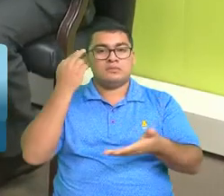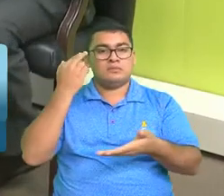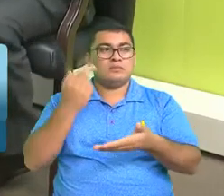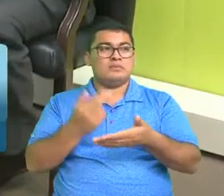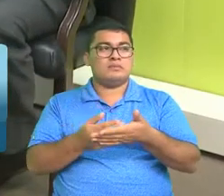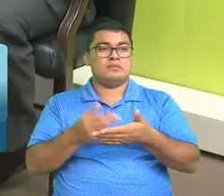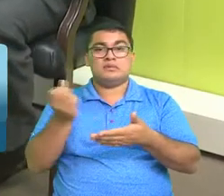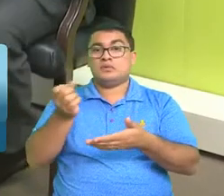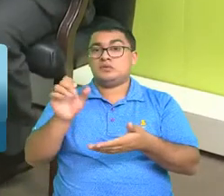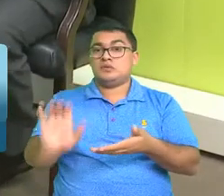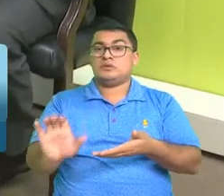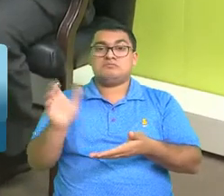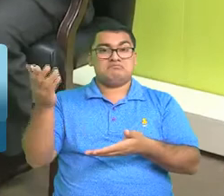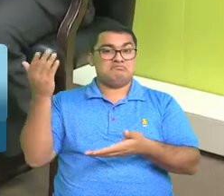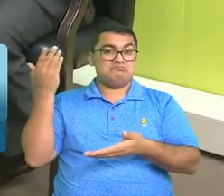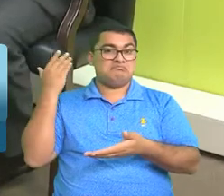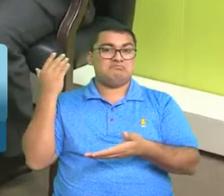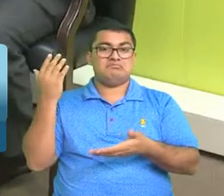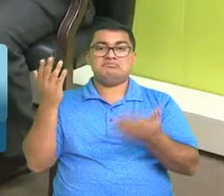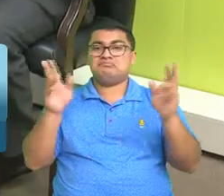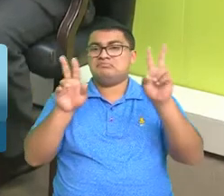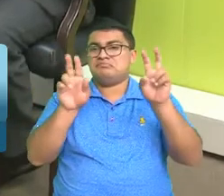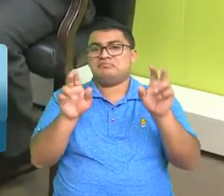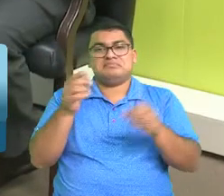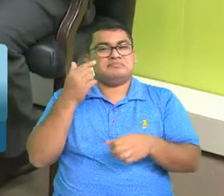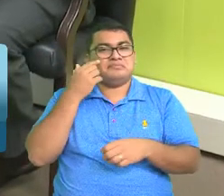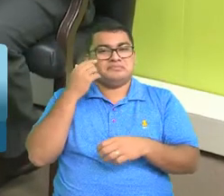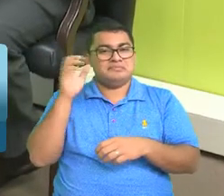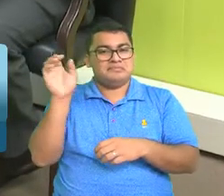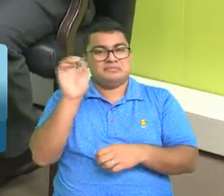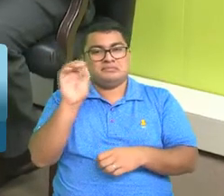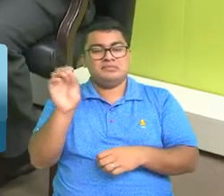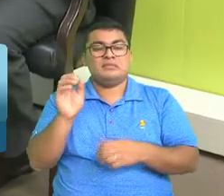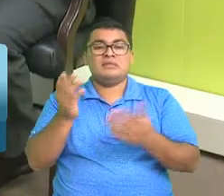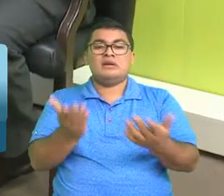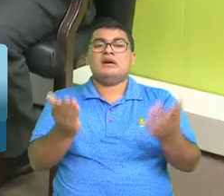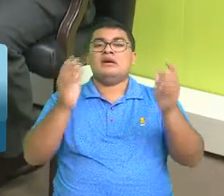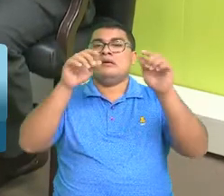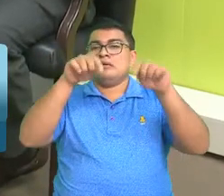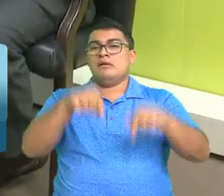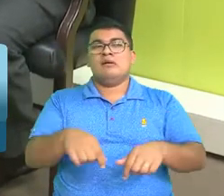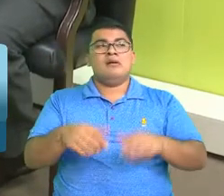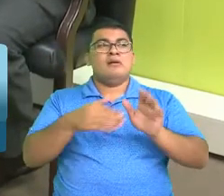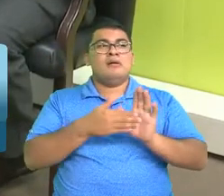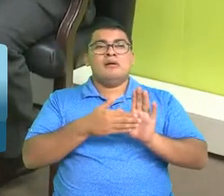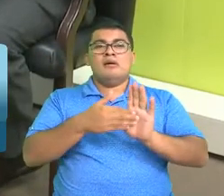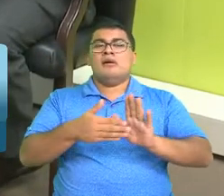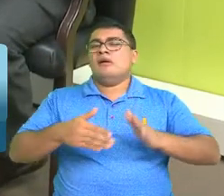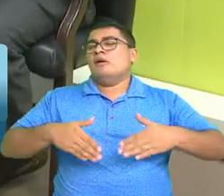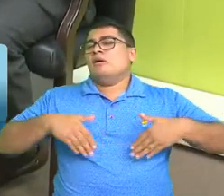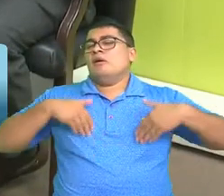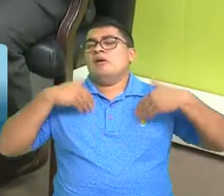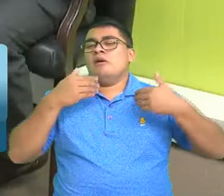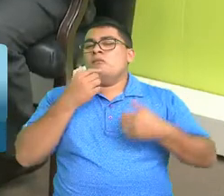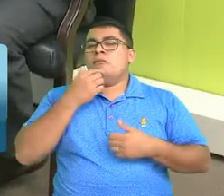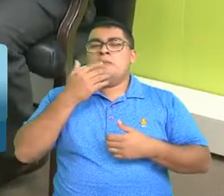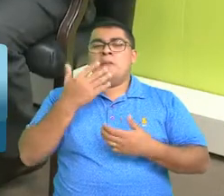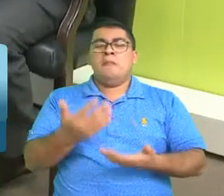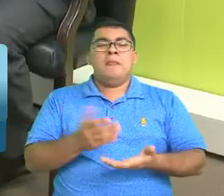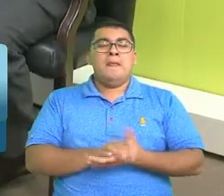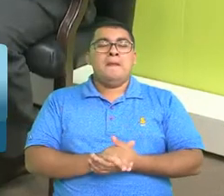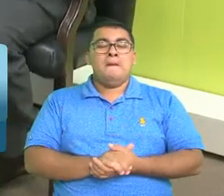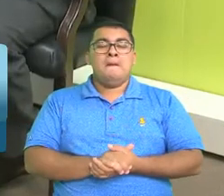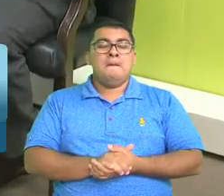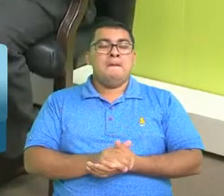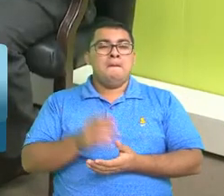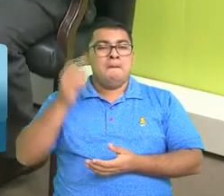tenía sobrinos pequeños, de que era un término desconocido, pues. Ahora, ¿por qué está más de moda ese término? Bueno, realmente lo